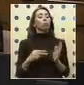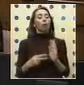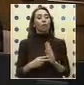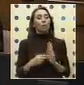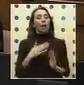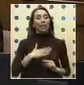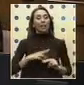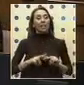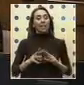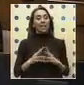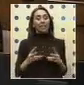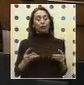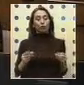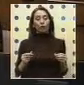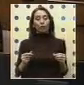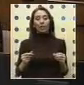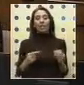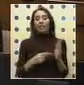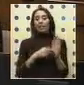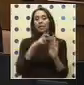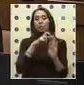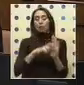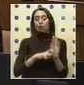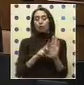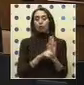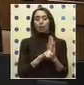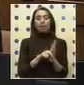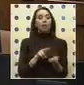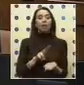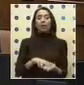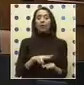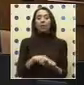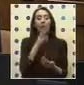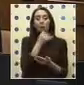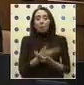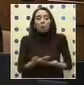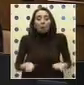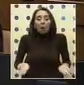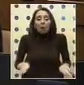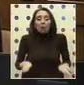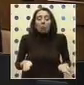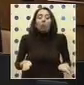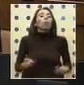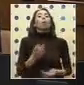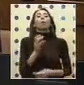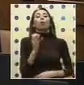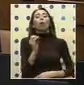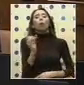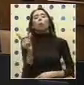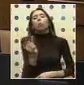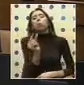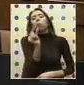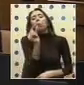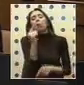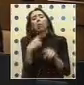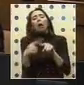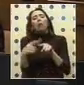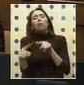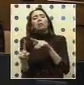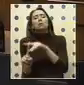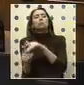se pretende resolver a través de este proyecto de ley realmente no existe o se produce en escasísimas situaciones.